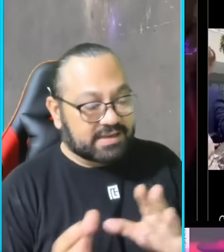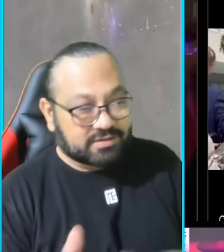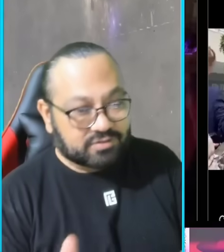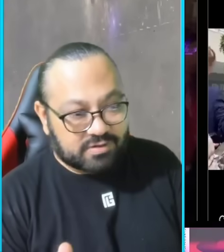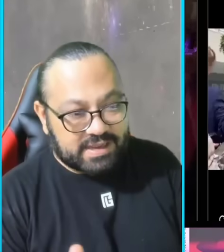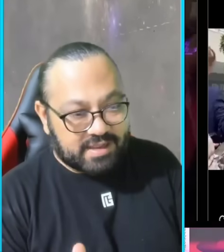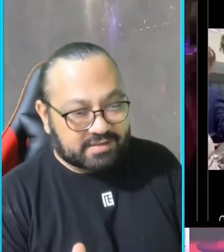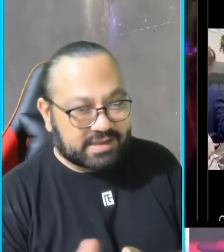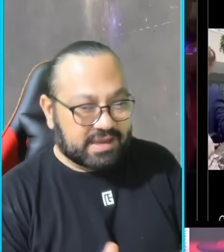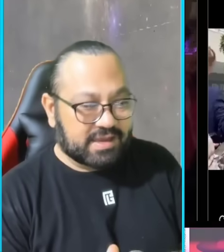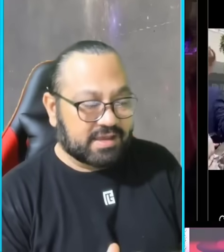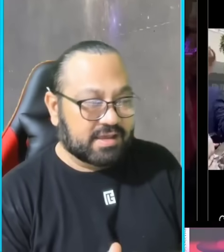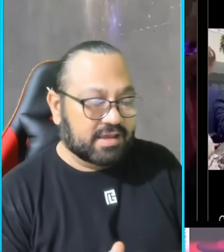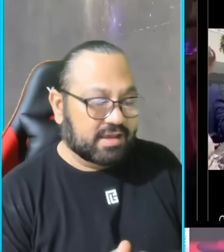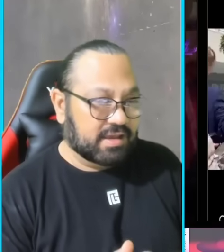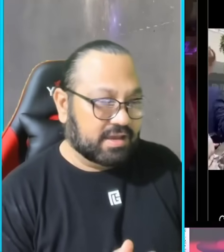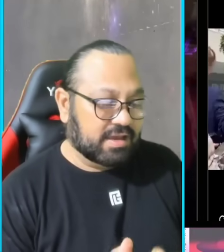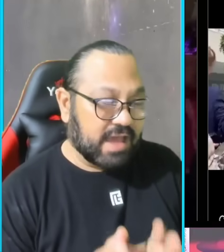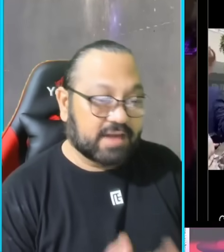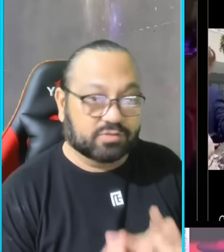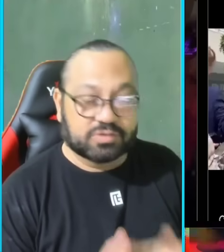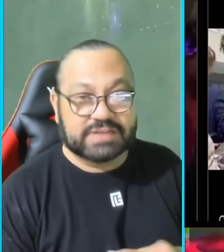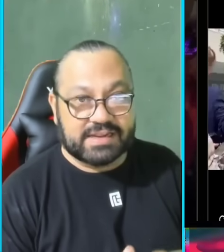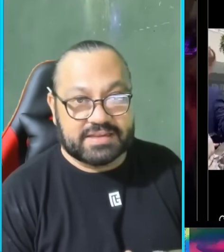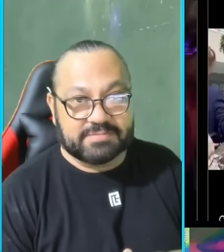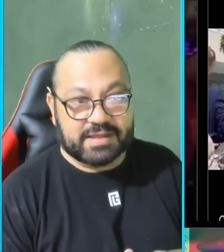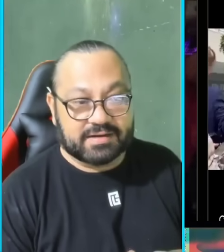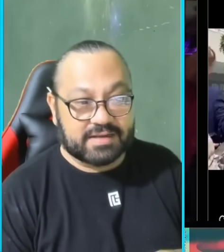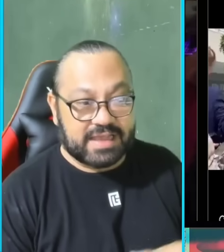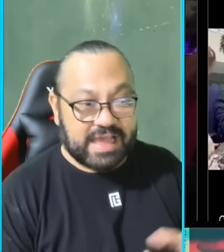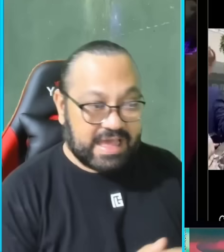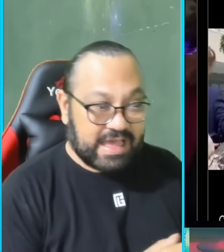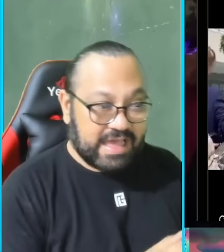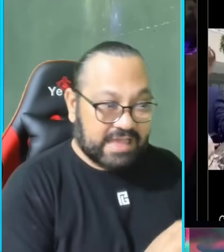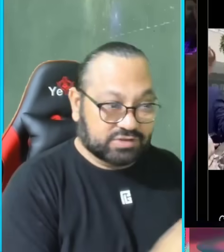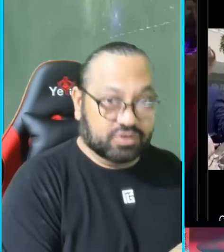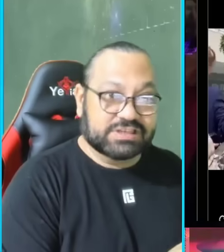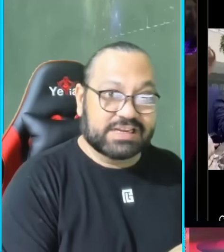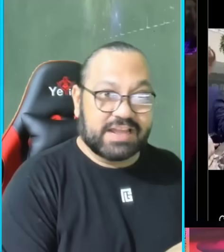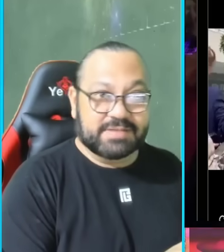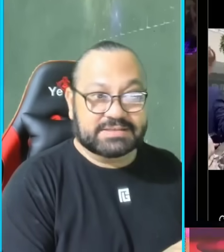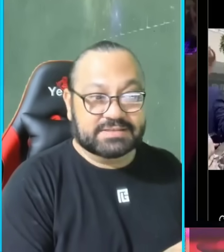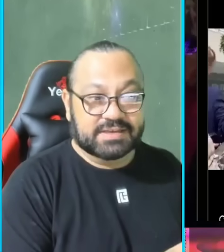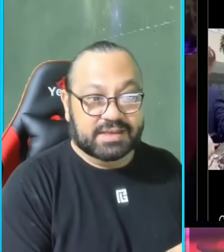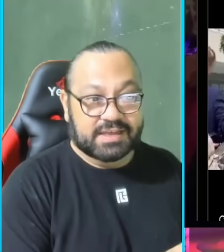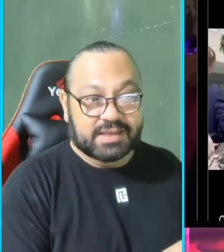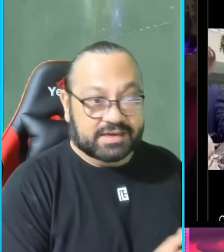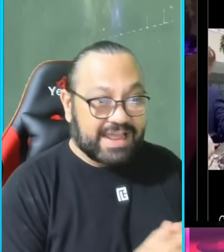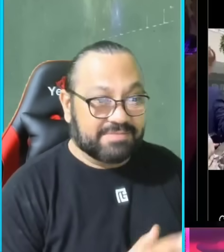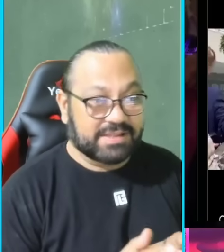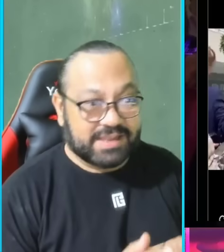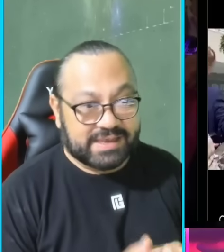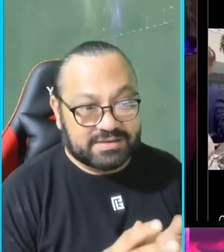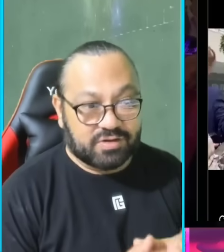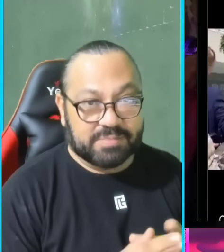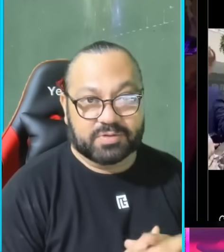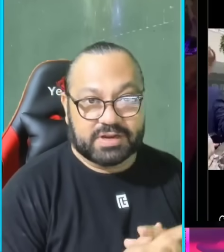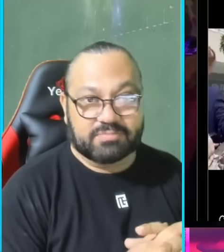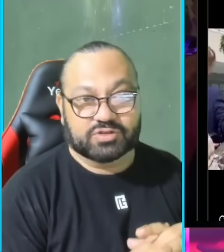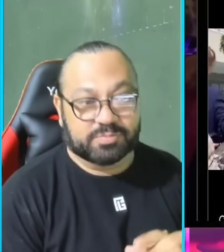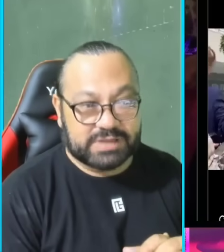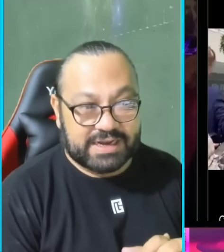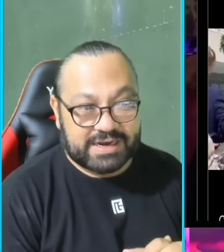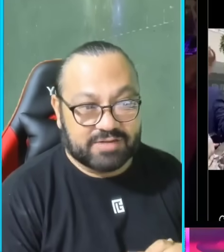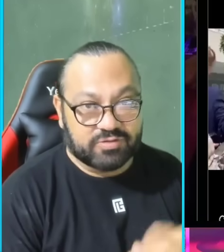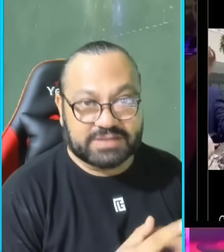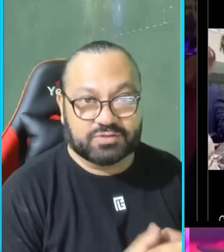la trayectoria de Arturo Saldívar a Xóchitl Gálvez, realmente, ¿qué es lo que